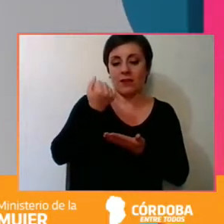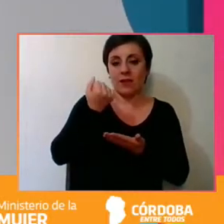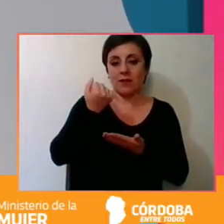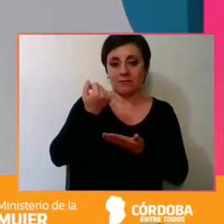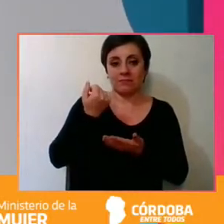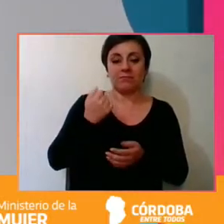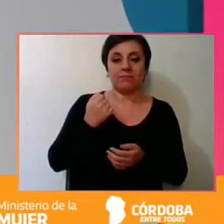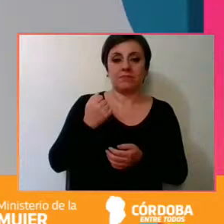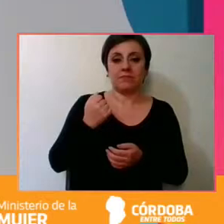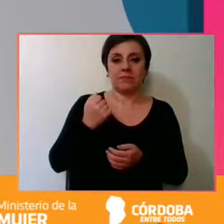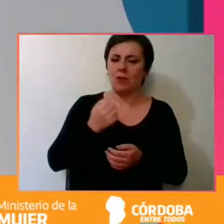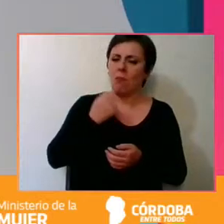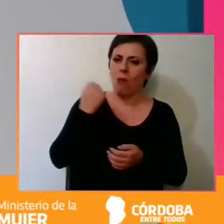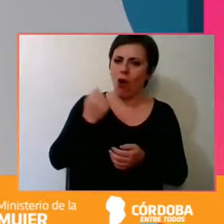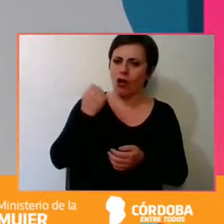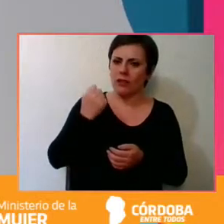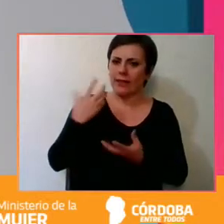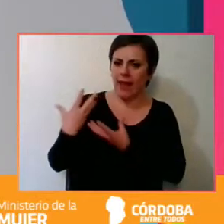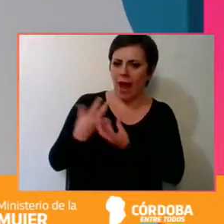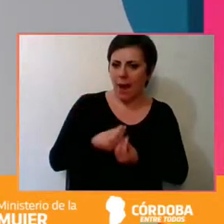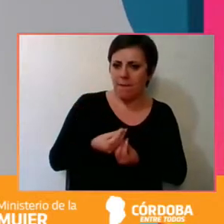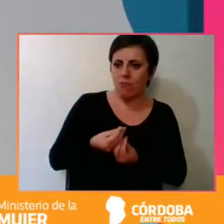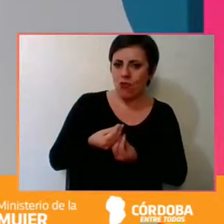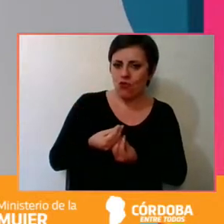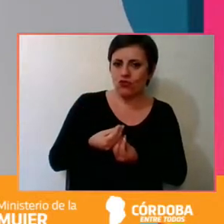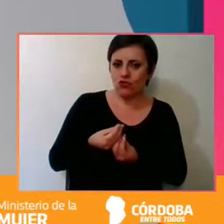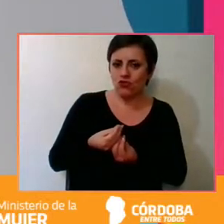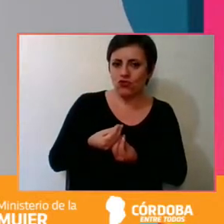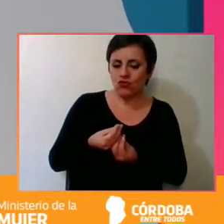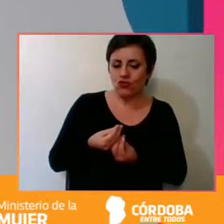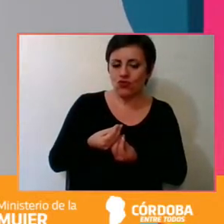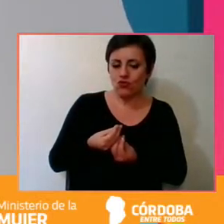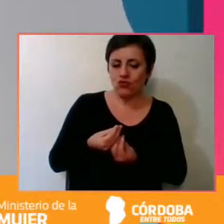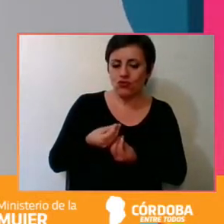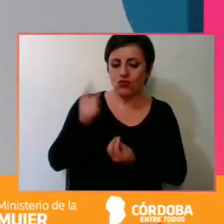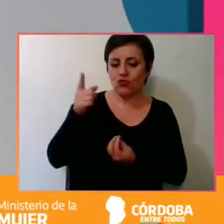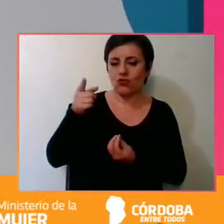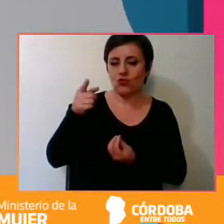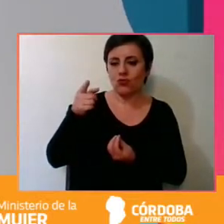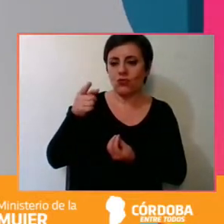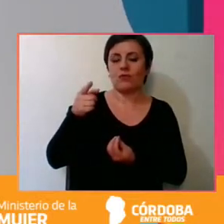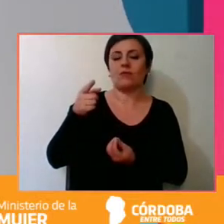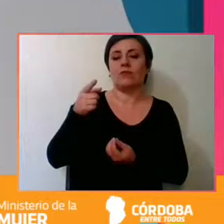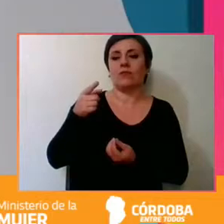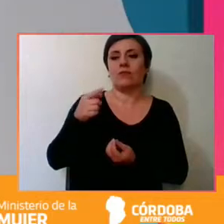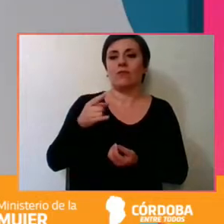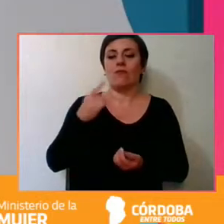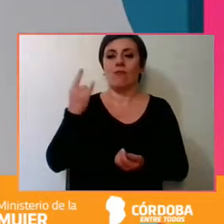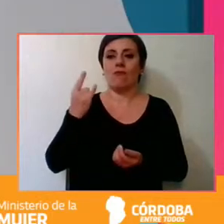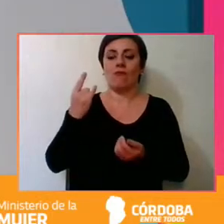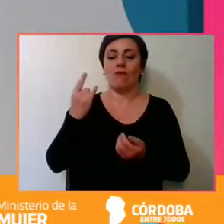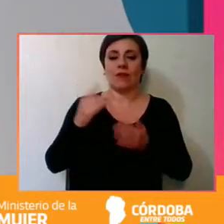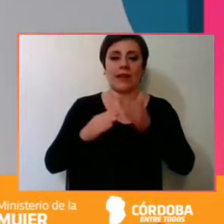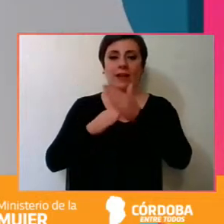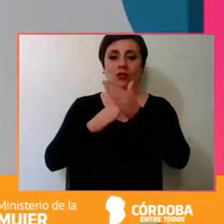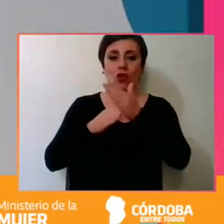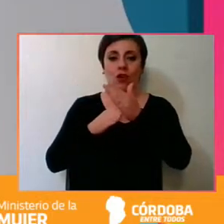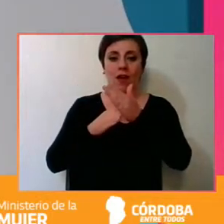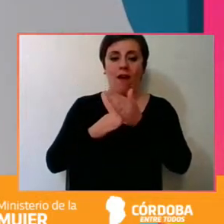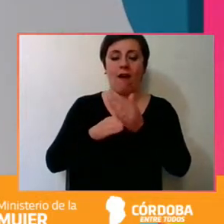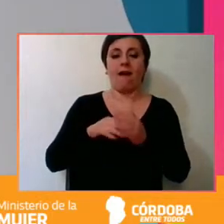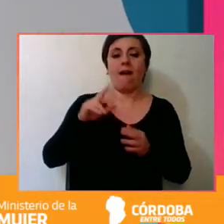el importante apoyo que hemos tenido tanto de su rectora, Raquel Krawczyk, como de todo el equipo que hoy nos